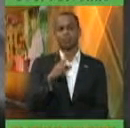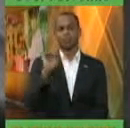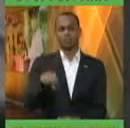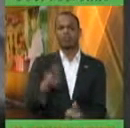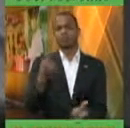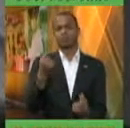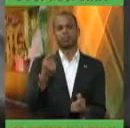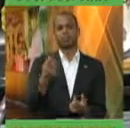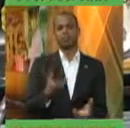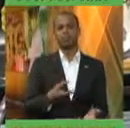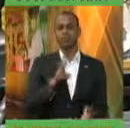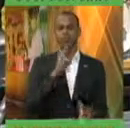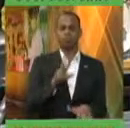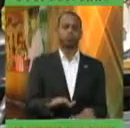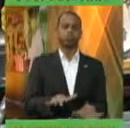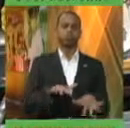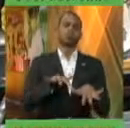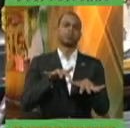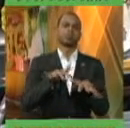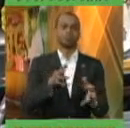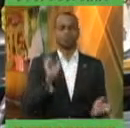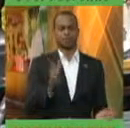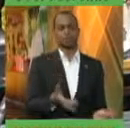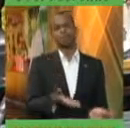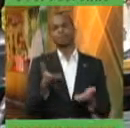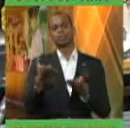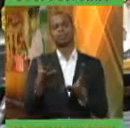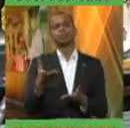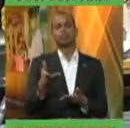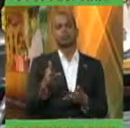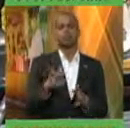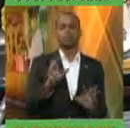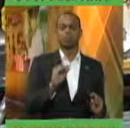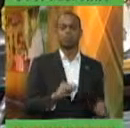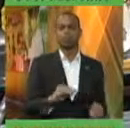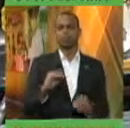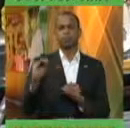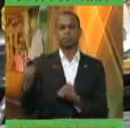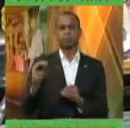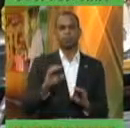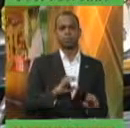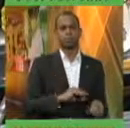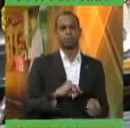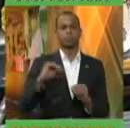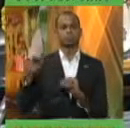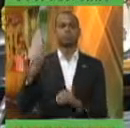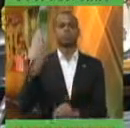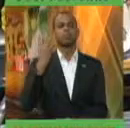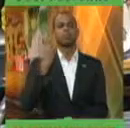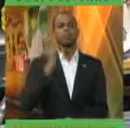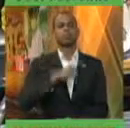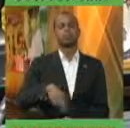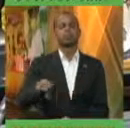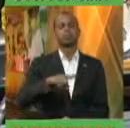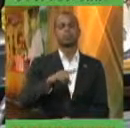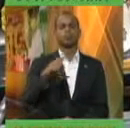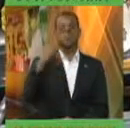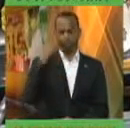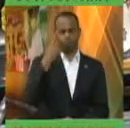que subirlo porque se le inundaba todo están haciendo ese piloto para qué porque se está pensando en la